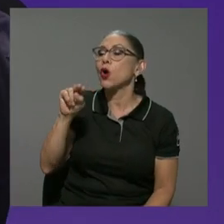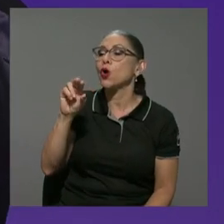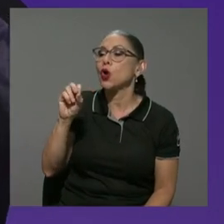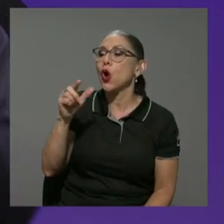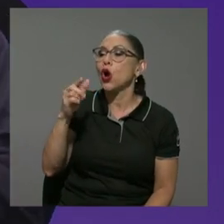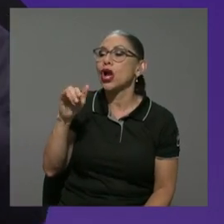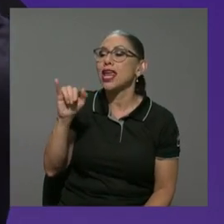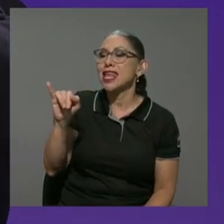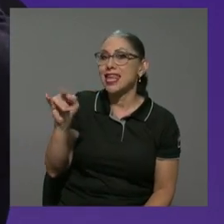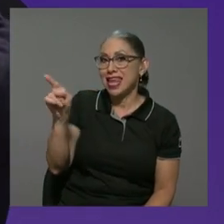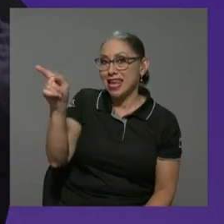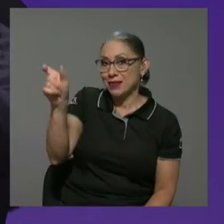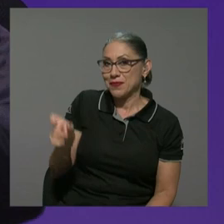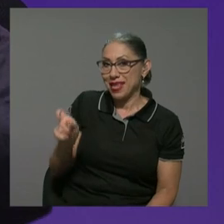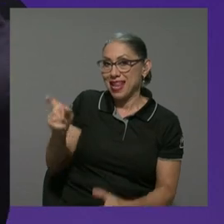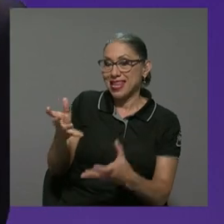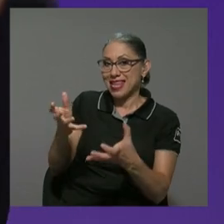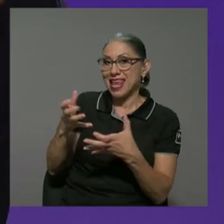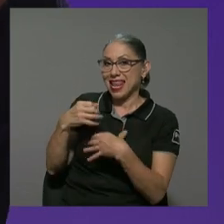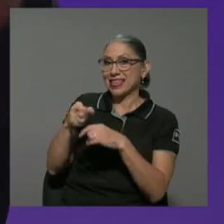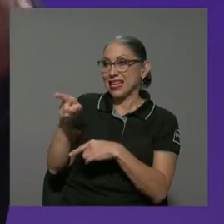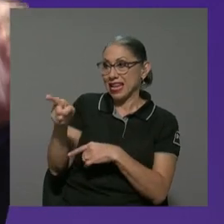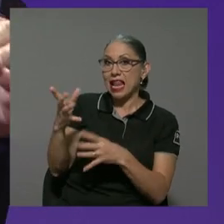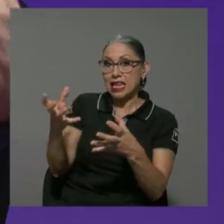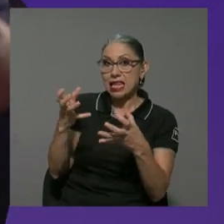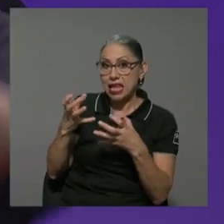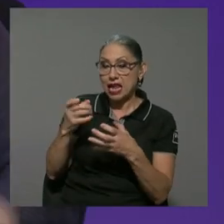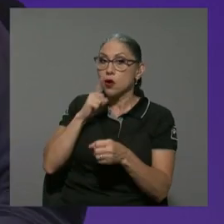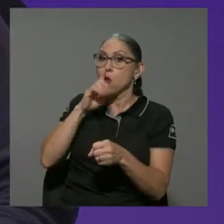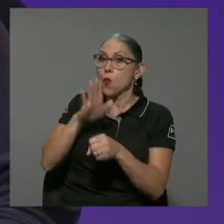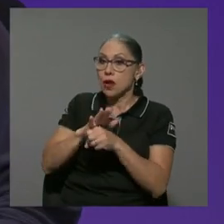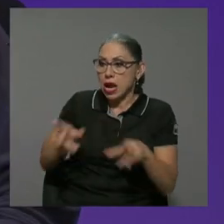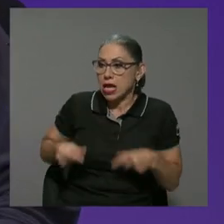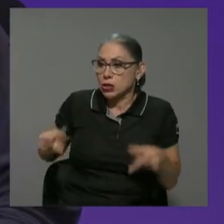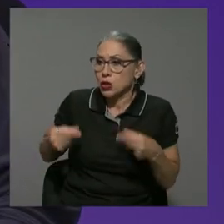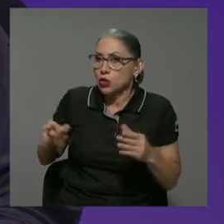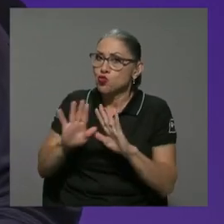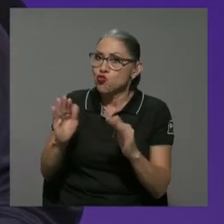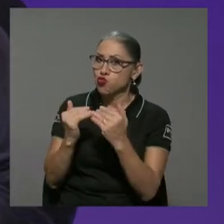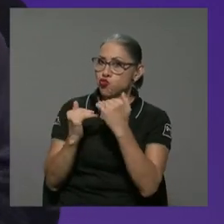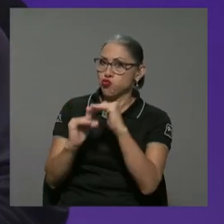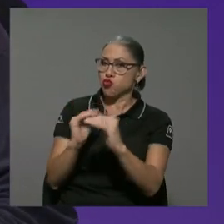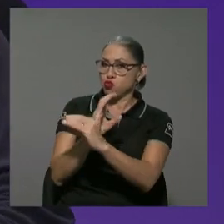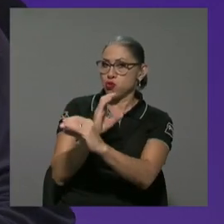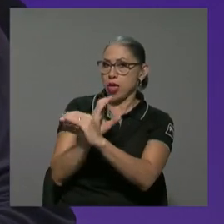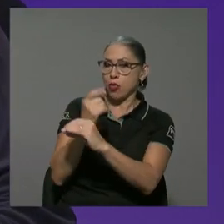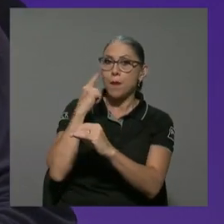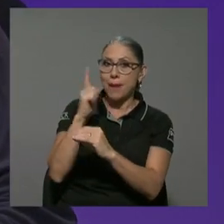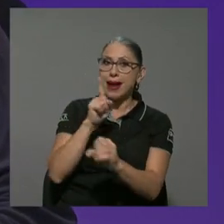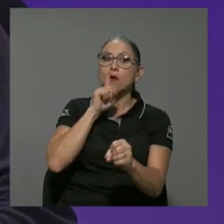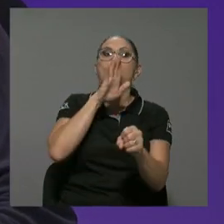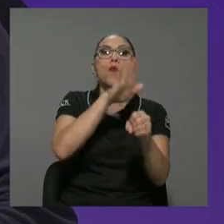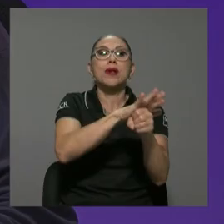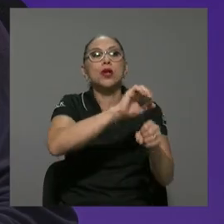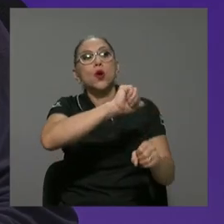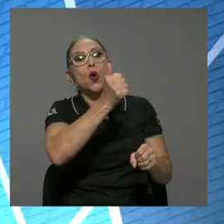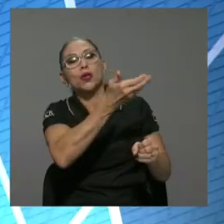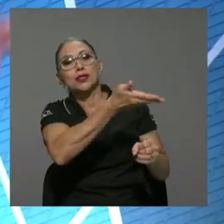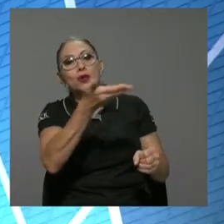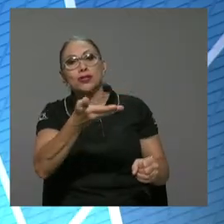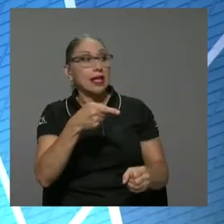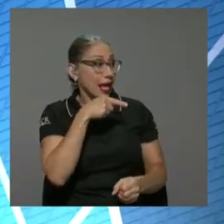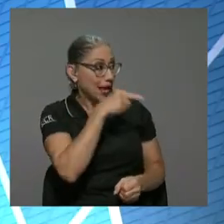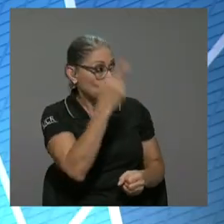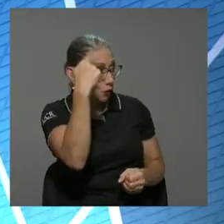quiere cumplir, digamos, con austeridad para poder cumplir ciertas metas de gasto. Eso está clarísimo. Eso es política